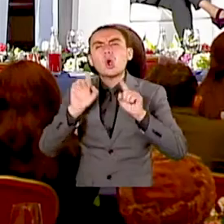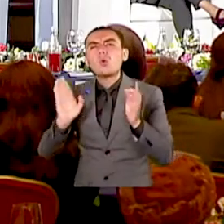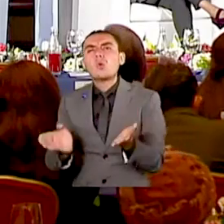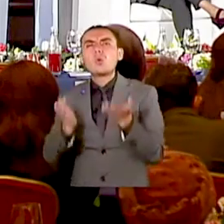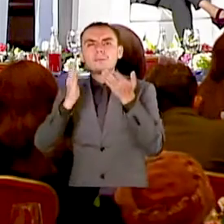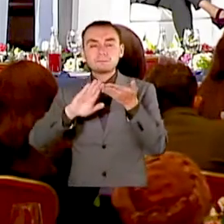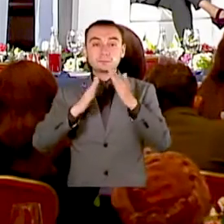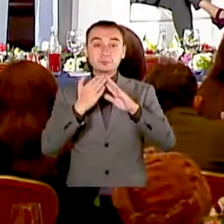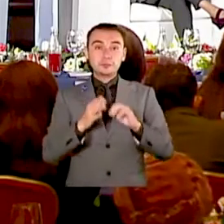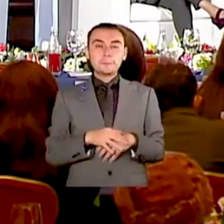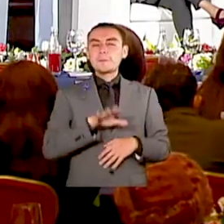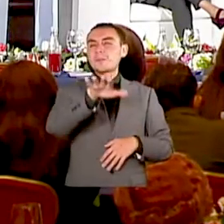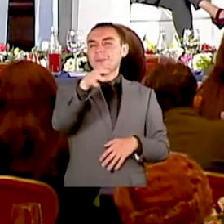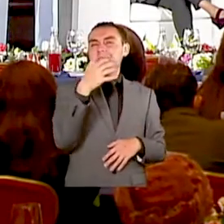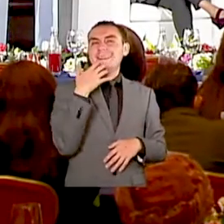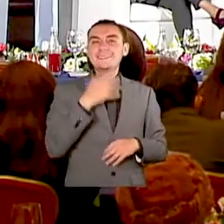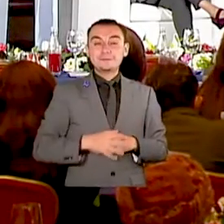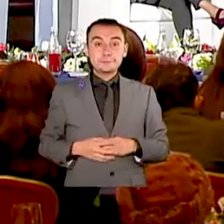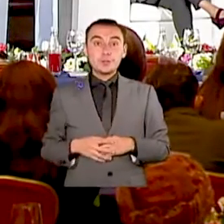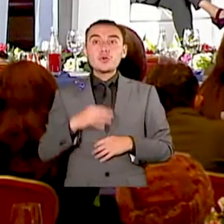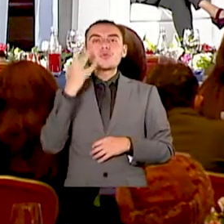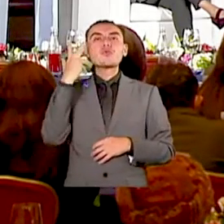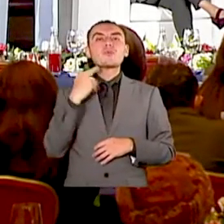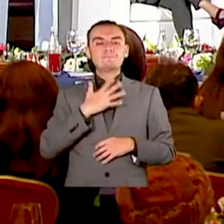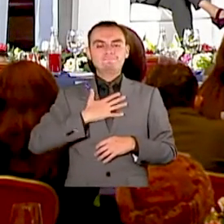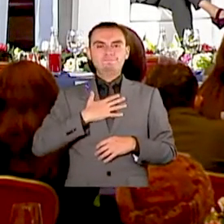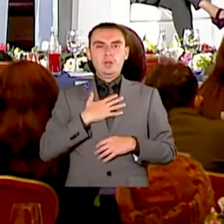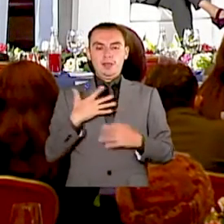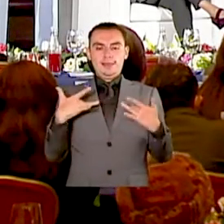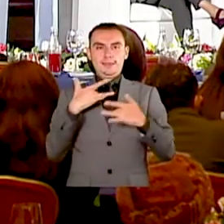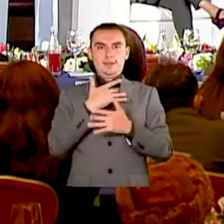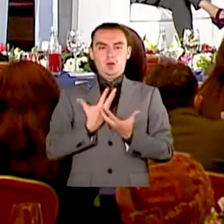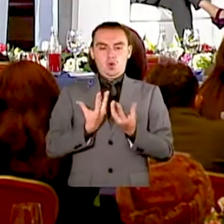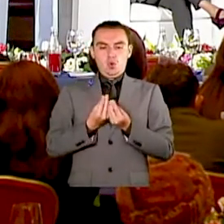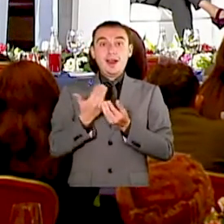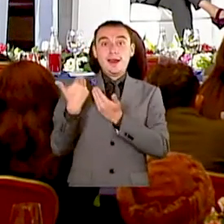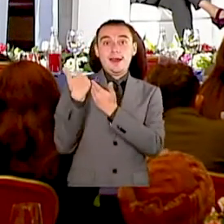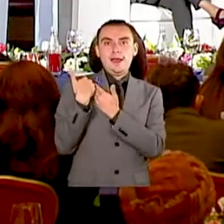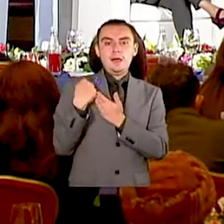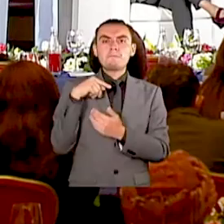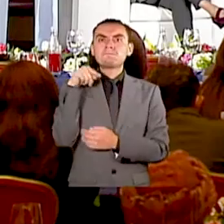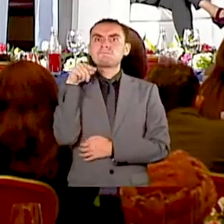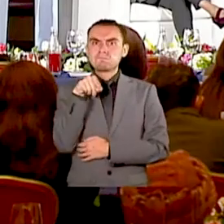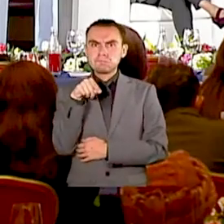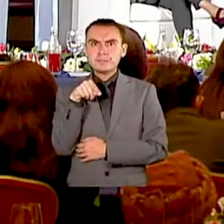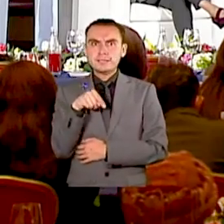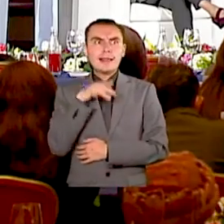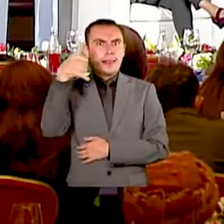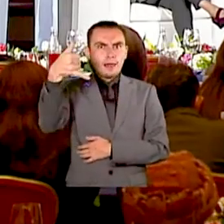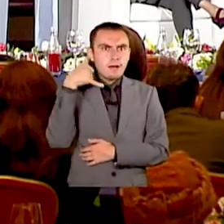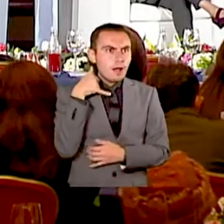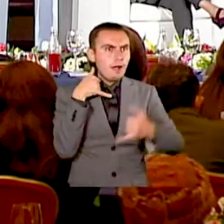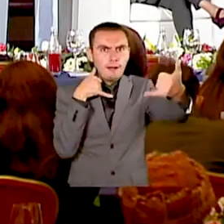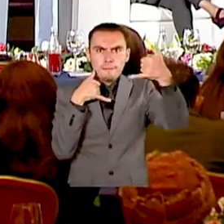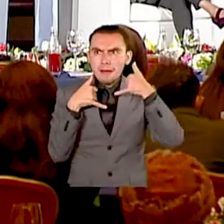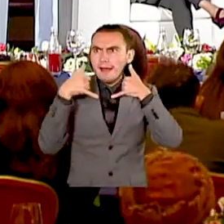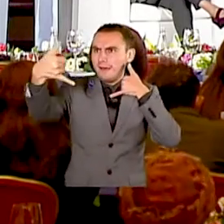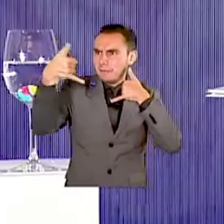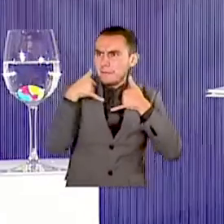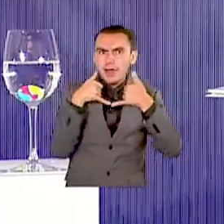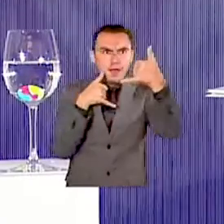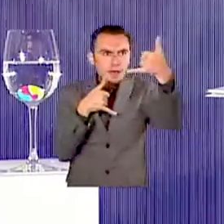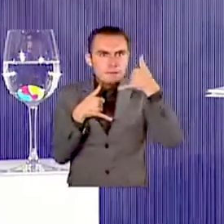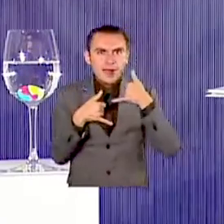ciudadanía. Por decirles algo, todos los días en la Delegada de Salud, por ejemplo, eran muchísimas las llamadas